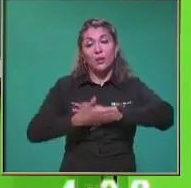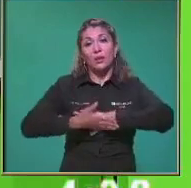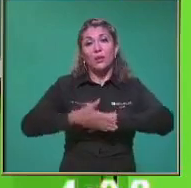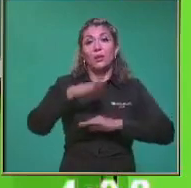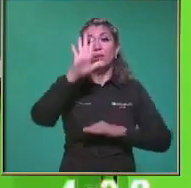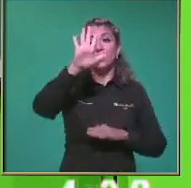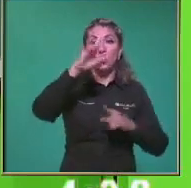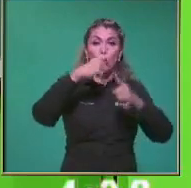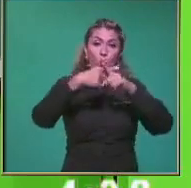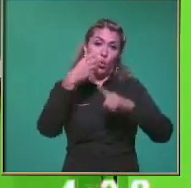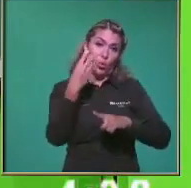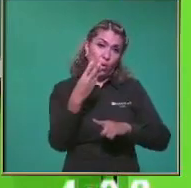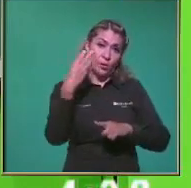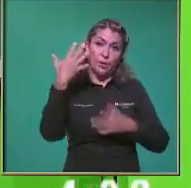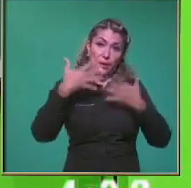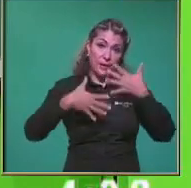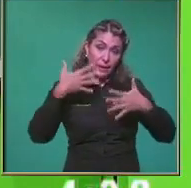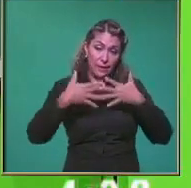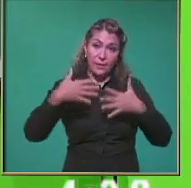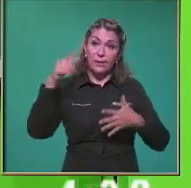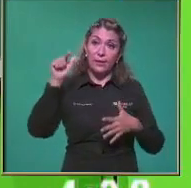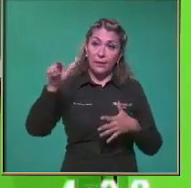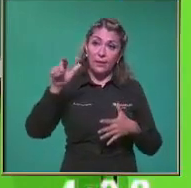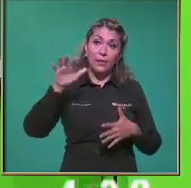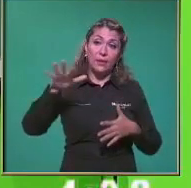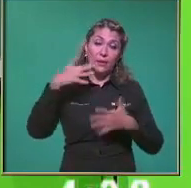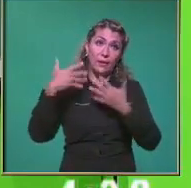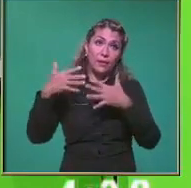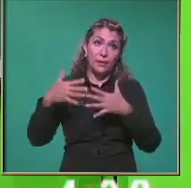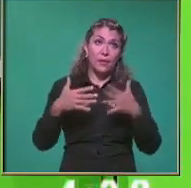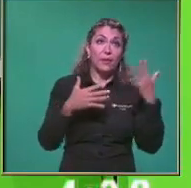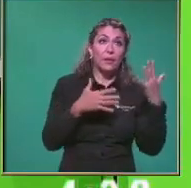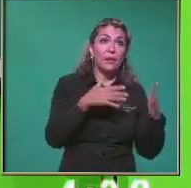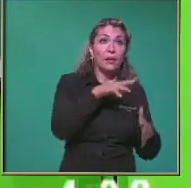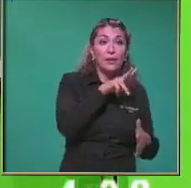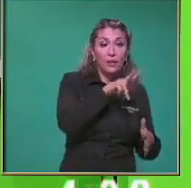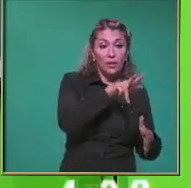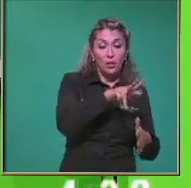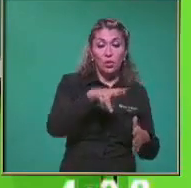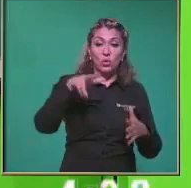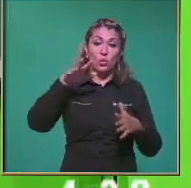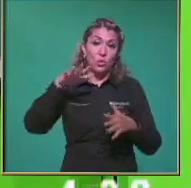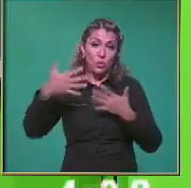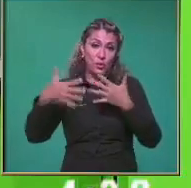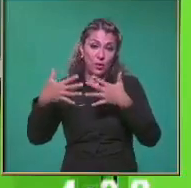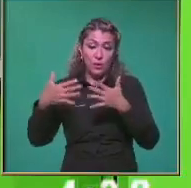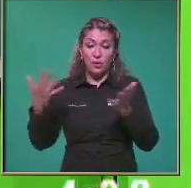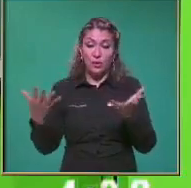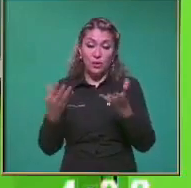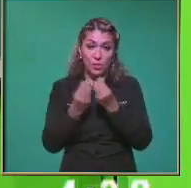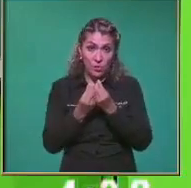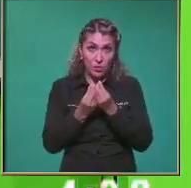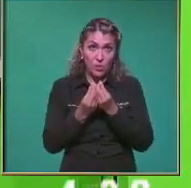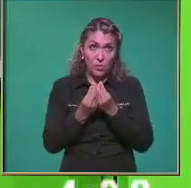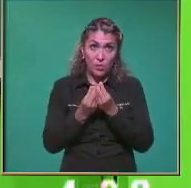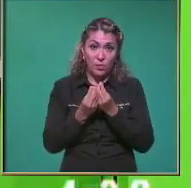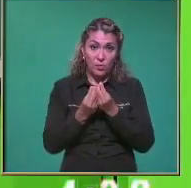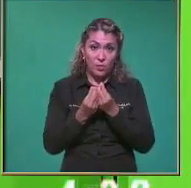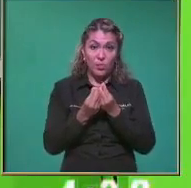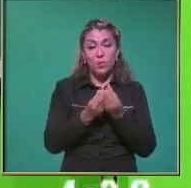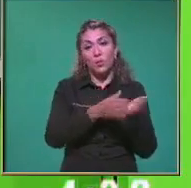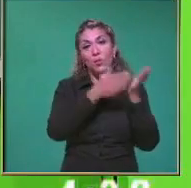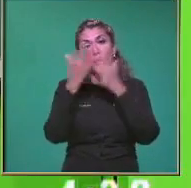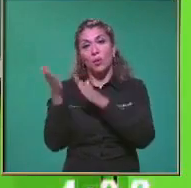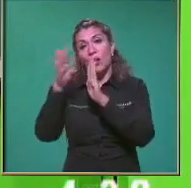3, son 15 pesos. ¿Cuánto aportó el papá? Hay dos formas de hacerlo. Una, sumo 18 más 15 y